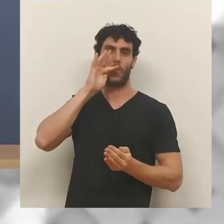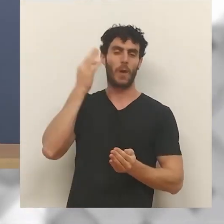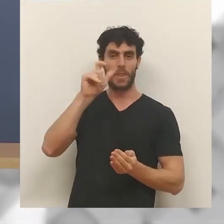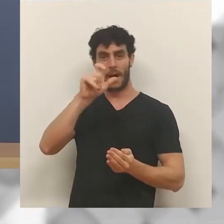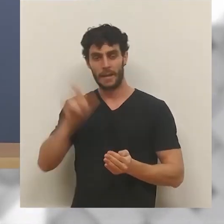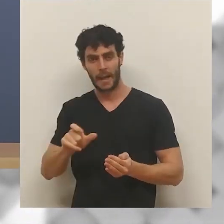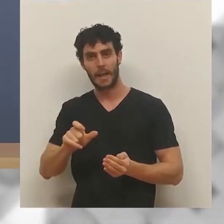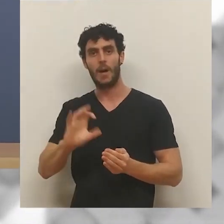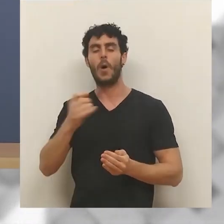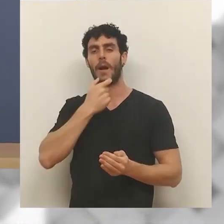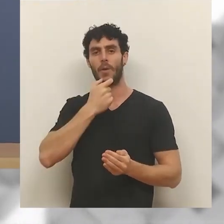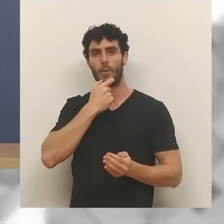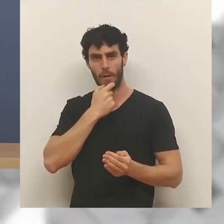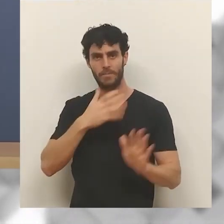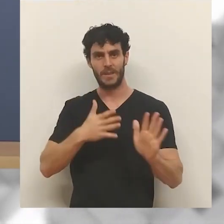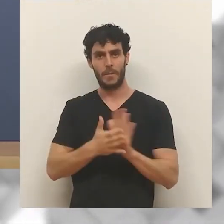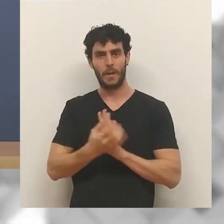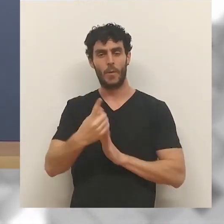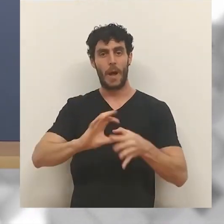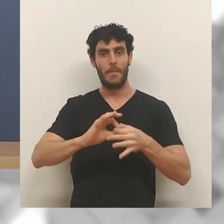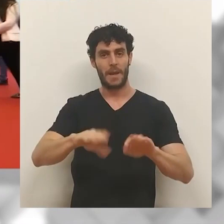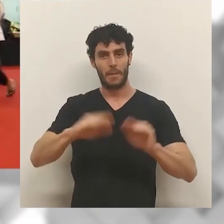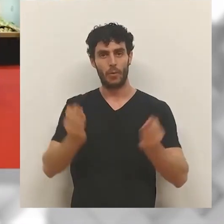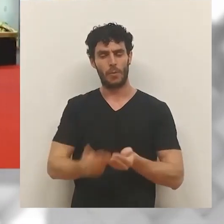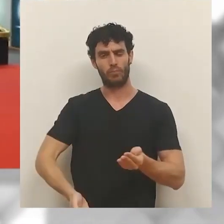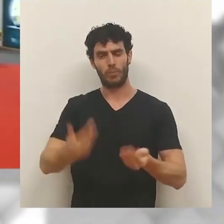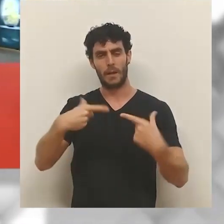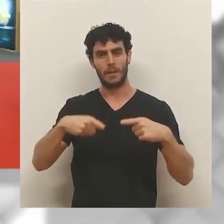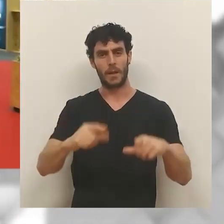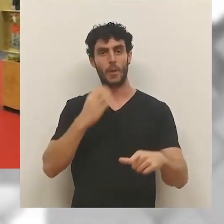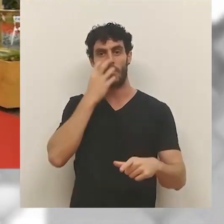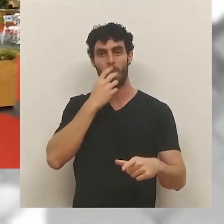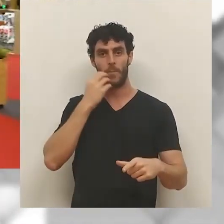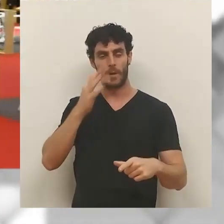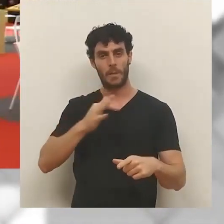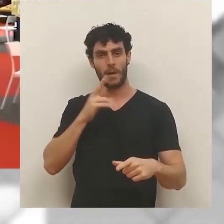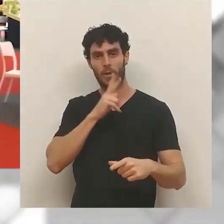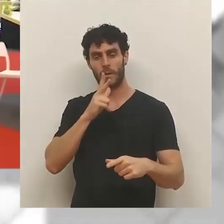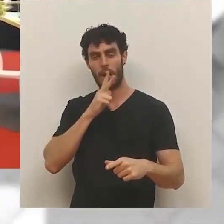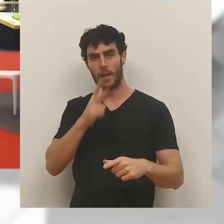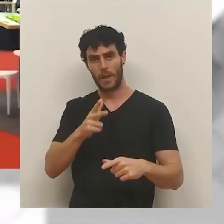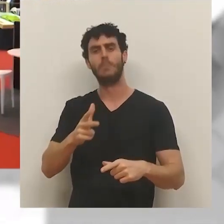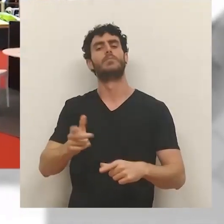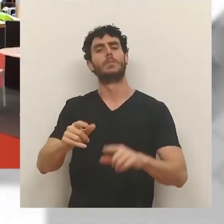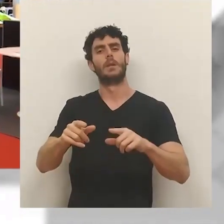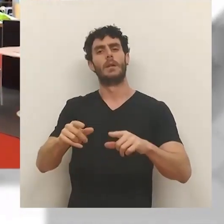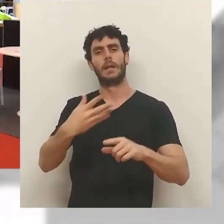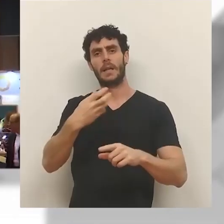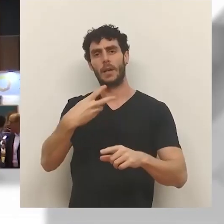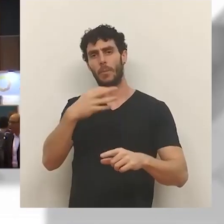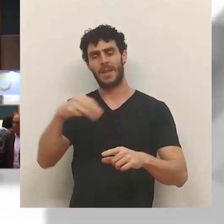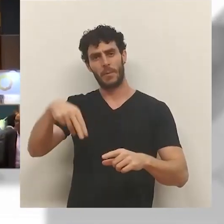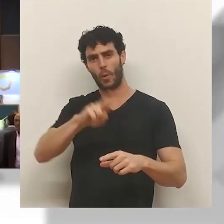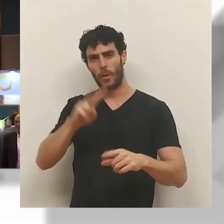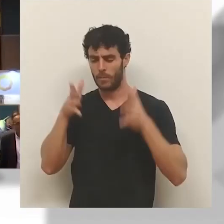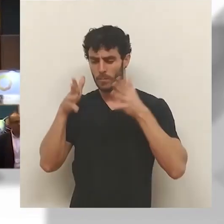mundial con países como Francia, Italia o el Reino Unido. Se trata de una de las mayores ferias mundiales del sector de frutas y hortalizas. En el stand